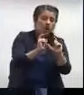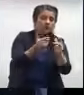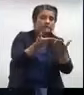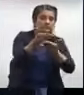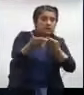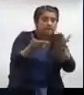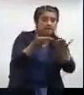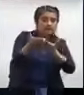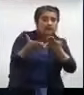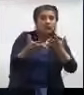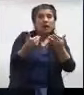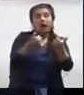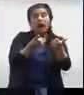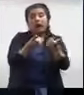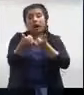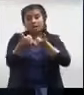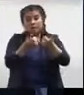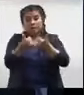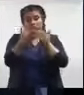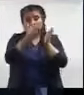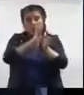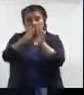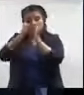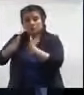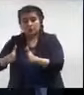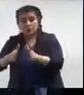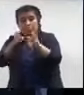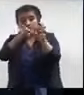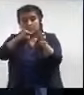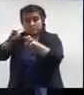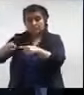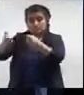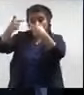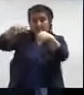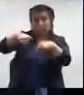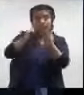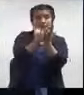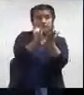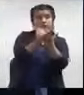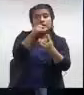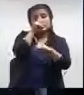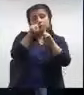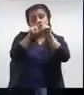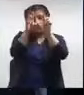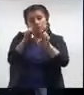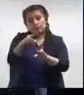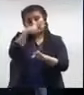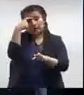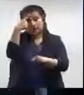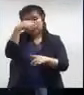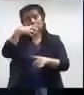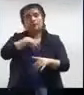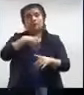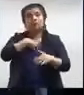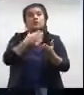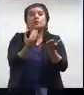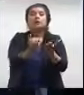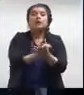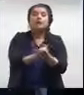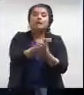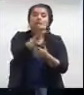servicios administrativos y de trámite a la ciudadanía y propios del Ministerio. Acuerdo Ministerial número